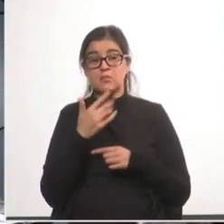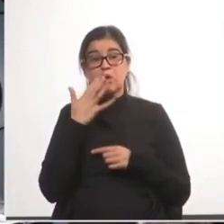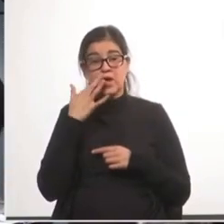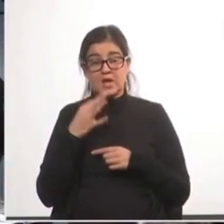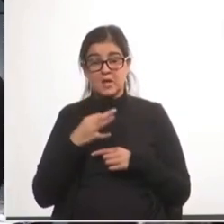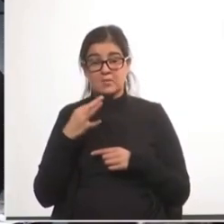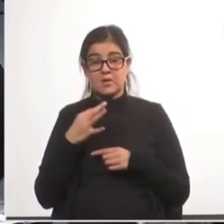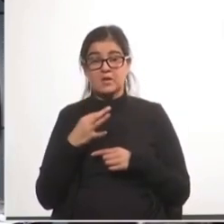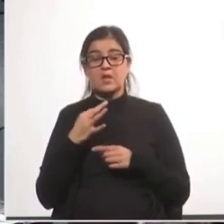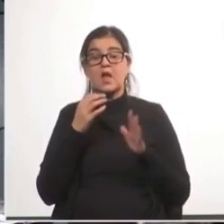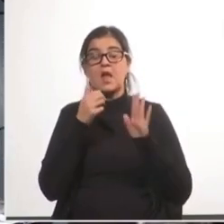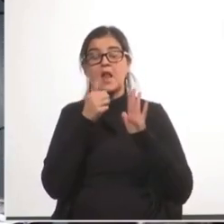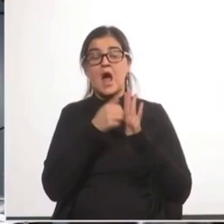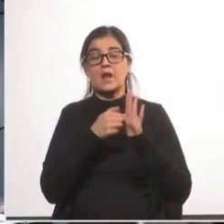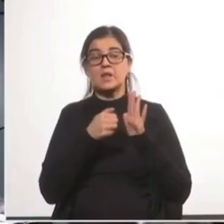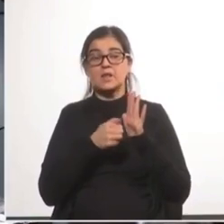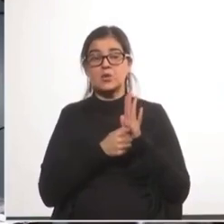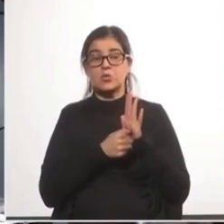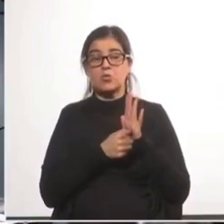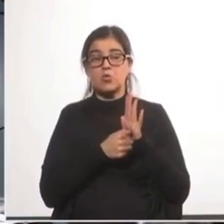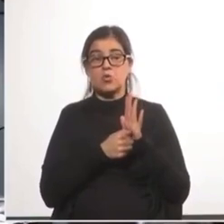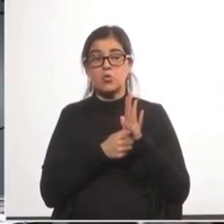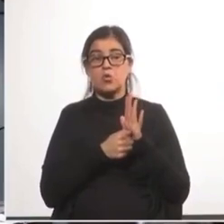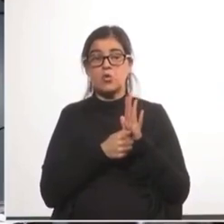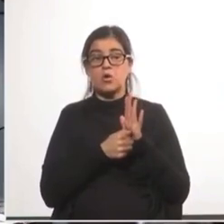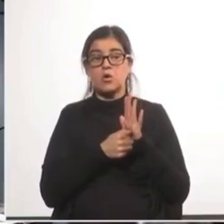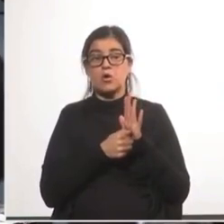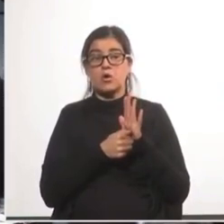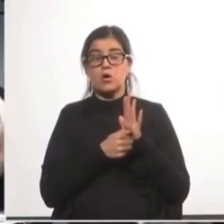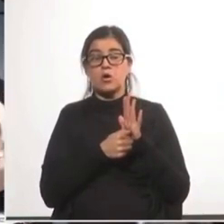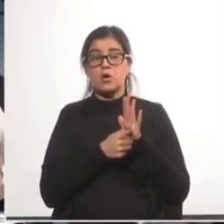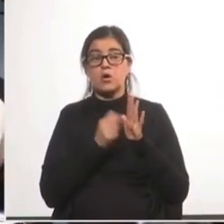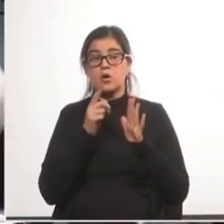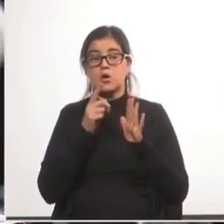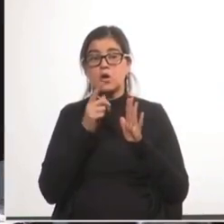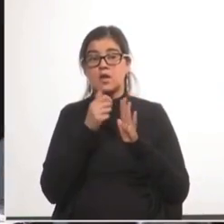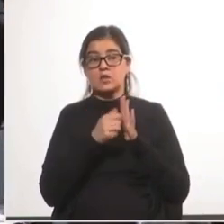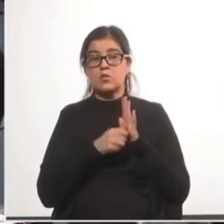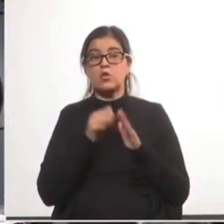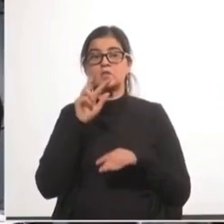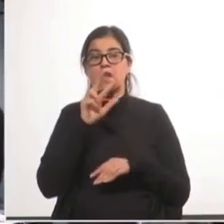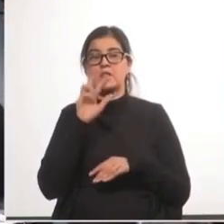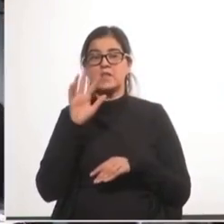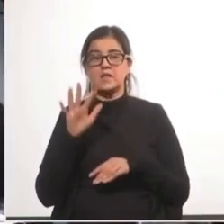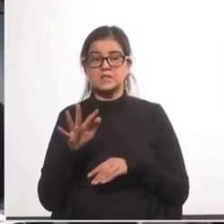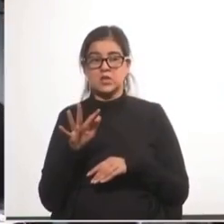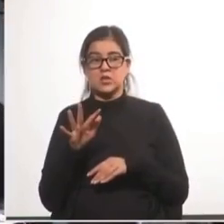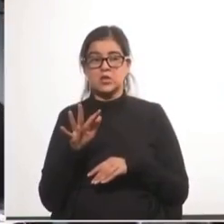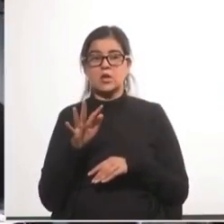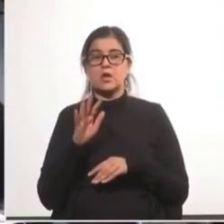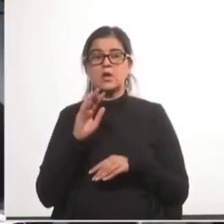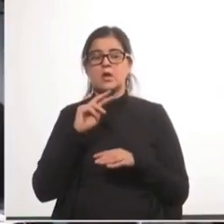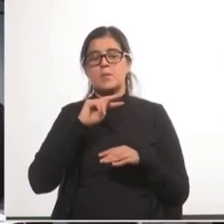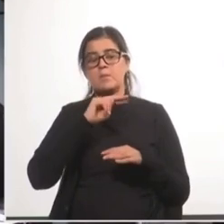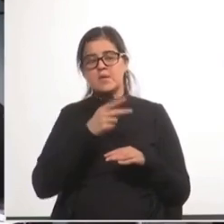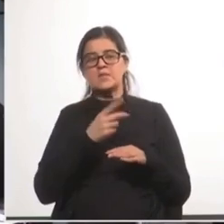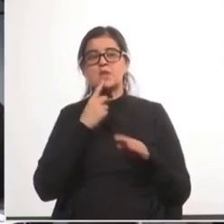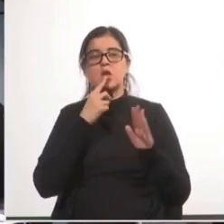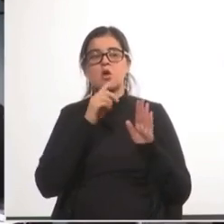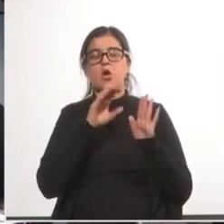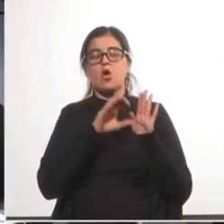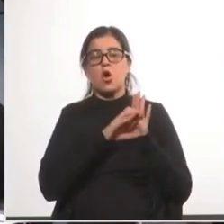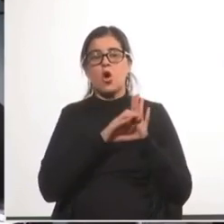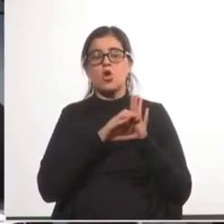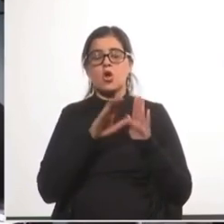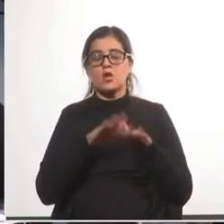realmente el artículo que consagra ese artículo 35 bis del Código de la Niñez